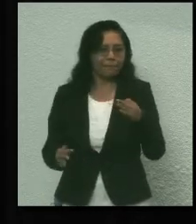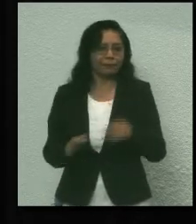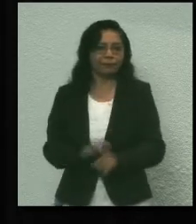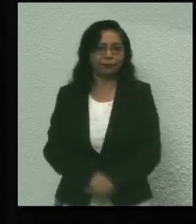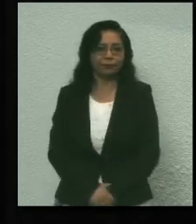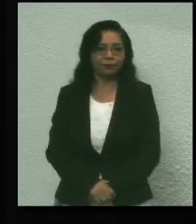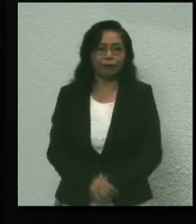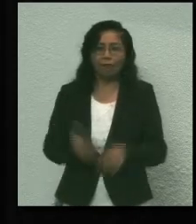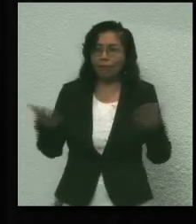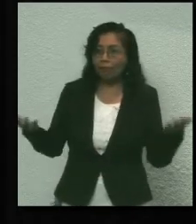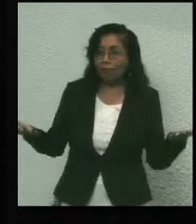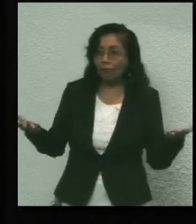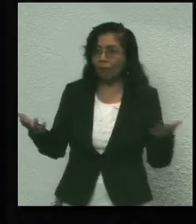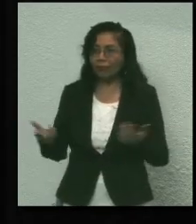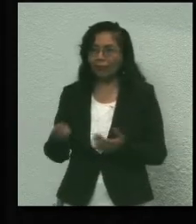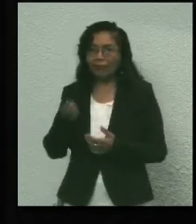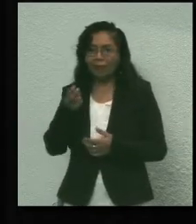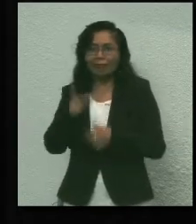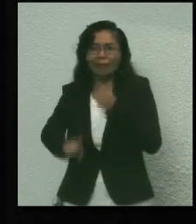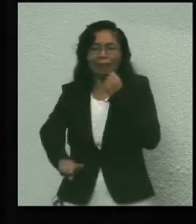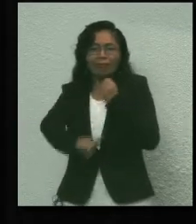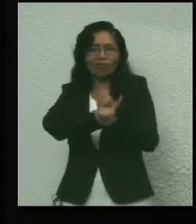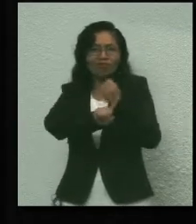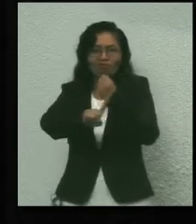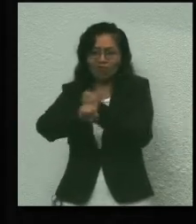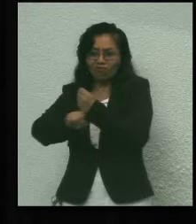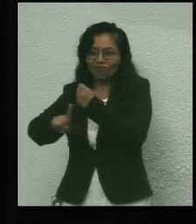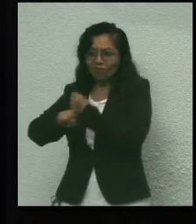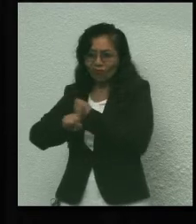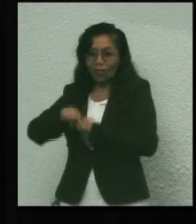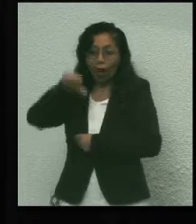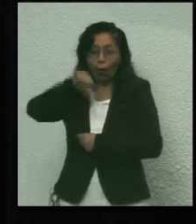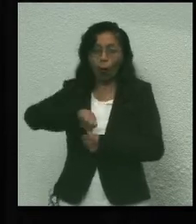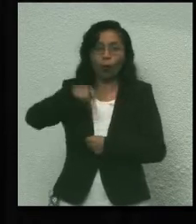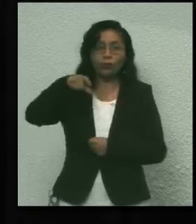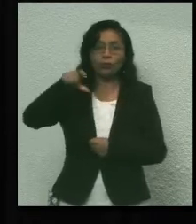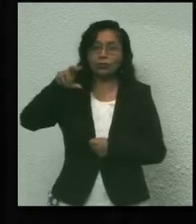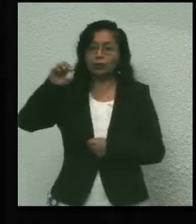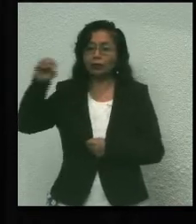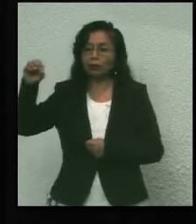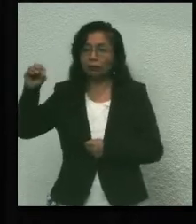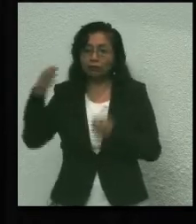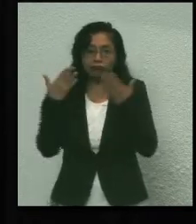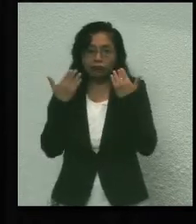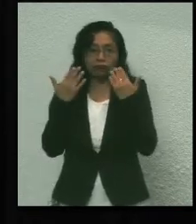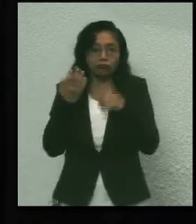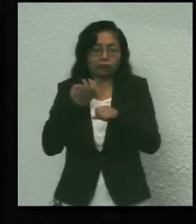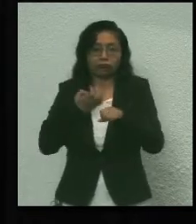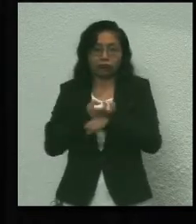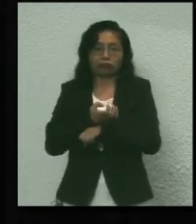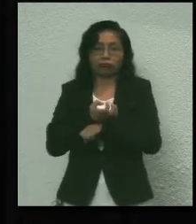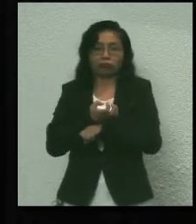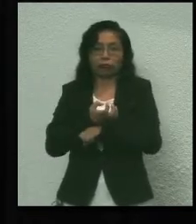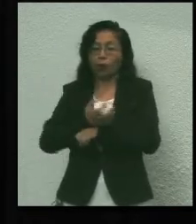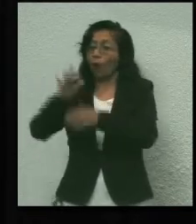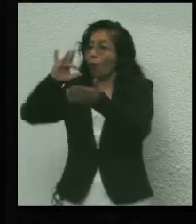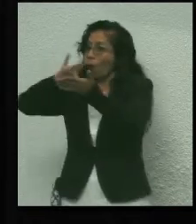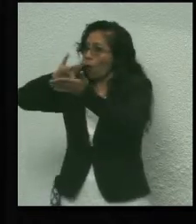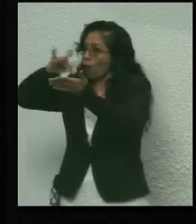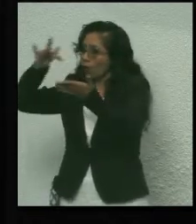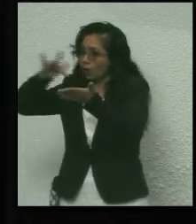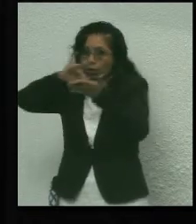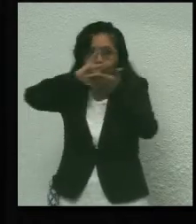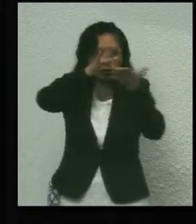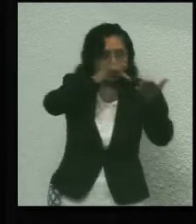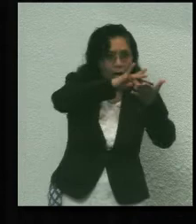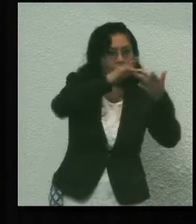Si hubiese sido por esos conflictos, hoy Quintana Roo no sería Estado. Gracias a la cooperación